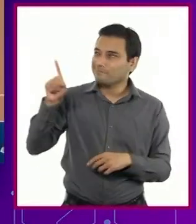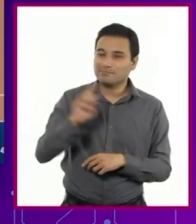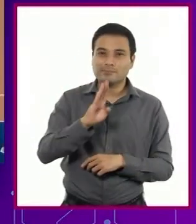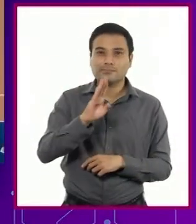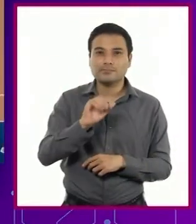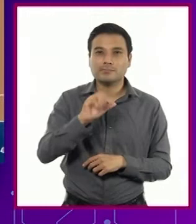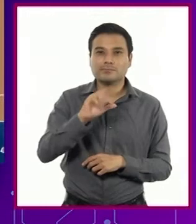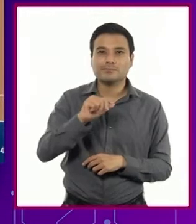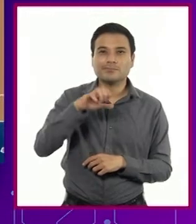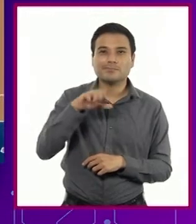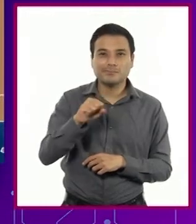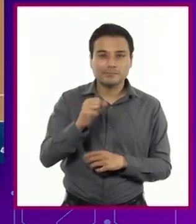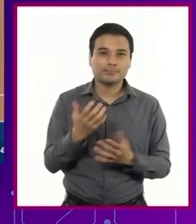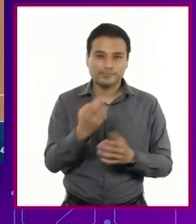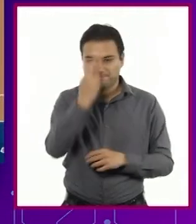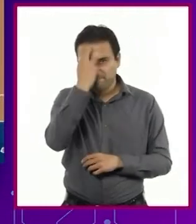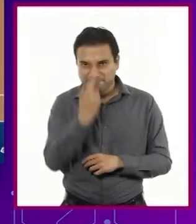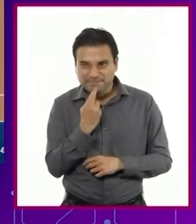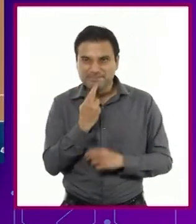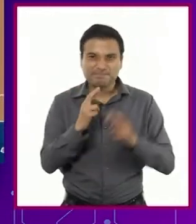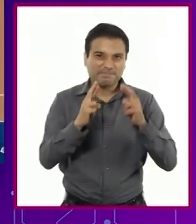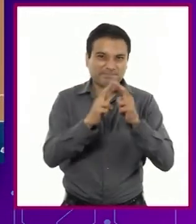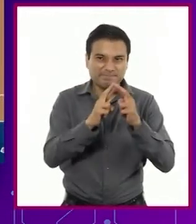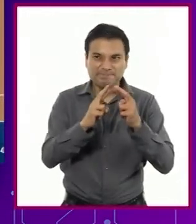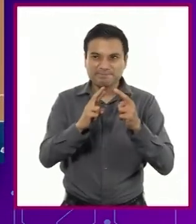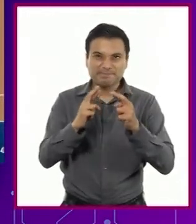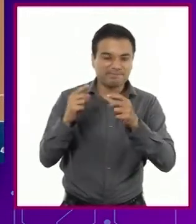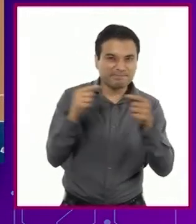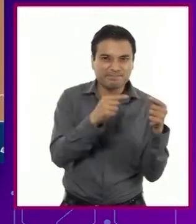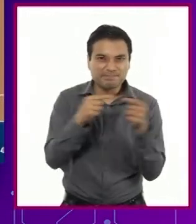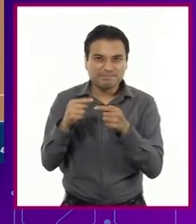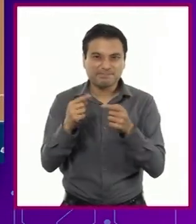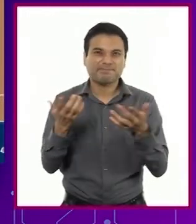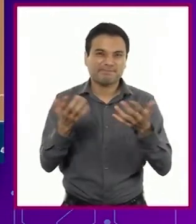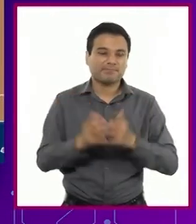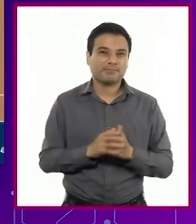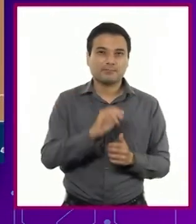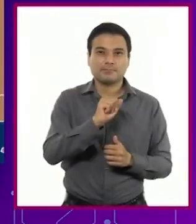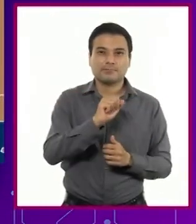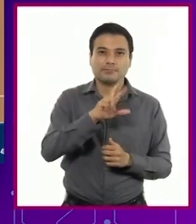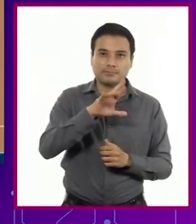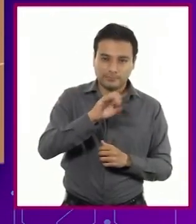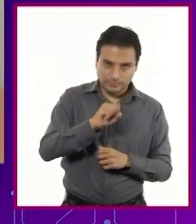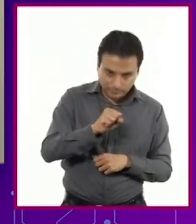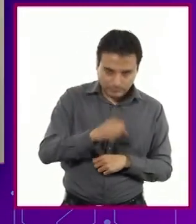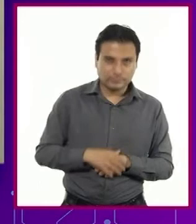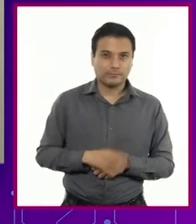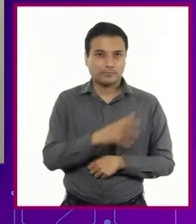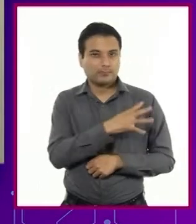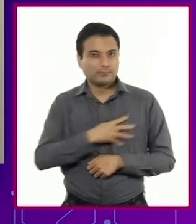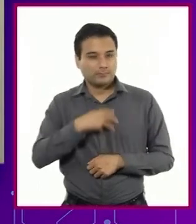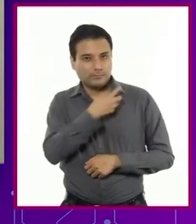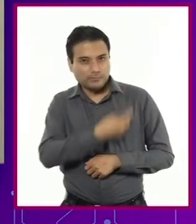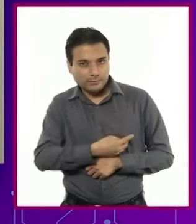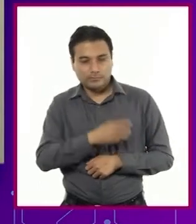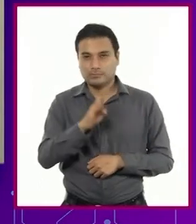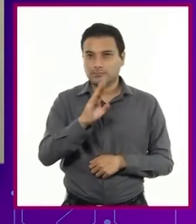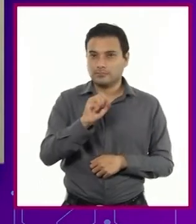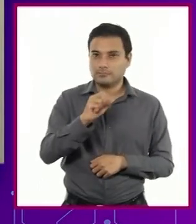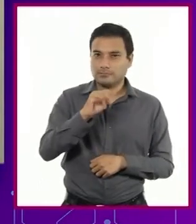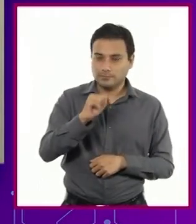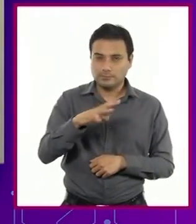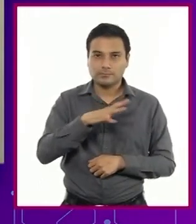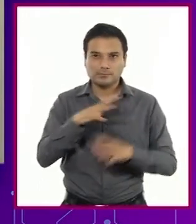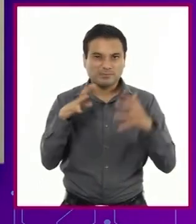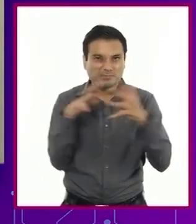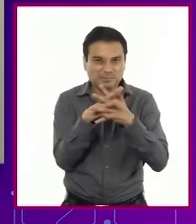acentuándose las diferencias étnicas y religiosas entre serbios, croatas y bosnios, lo que llevó a una guerra civil